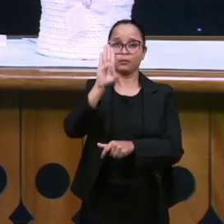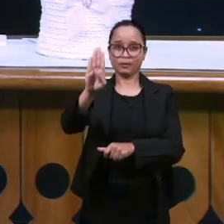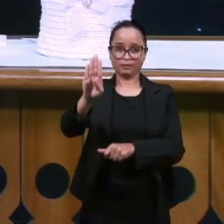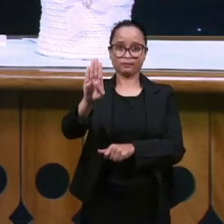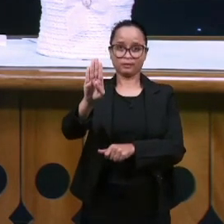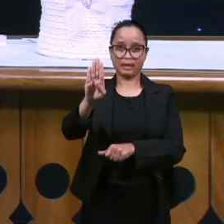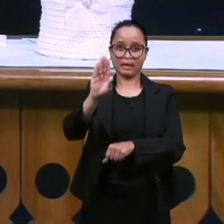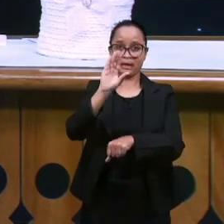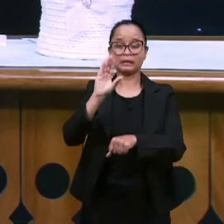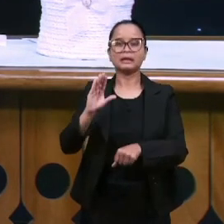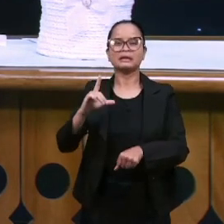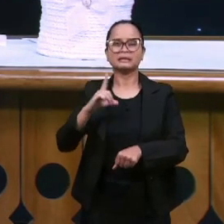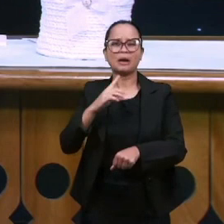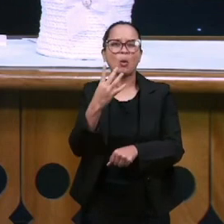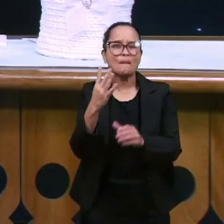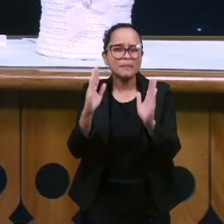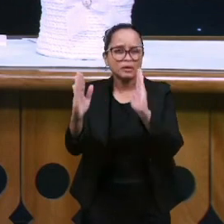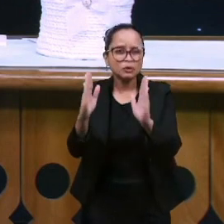40 años,